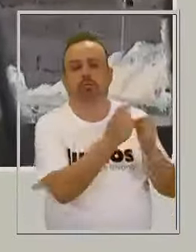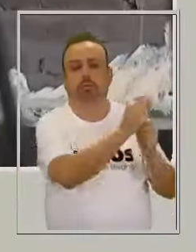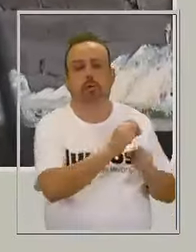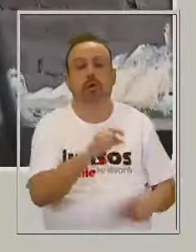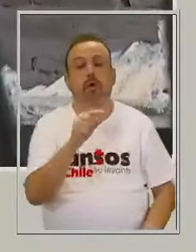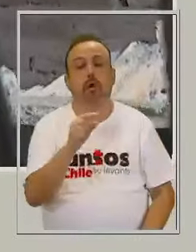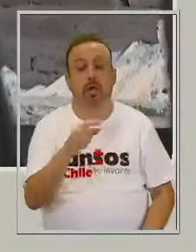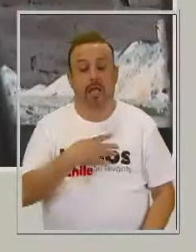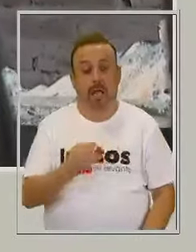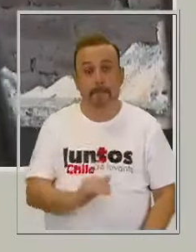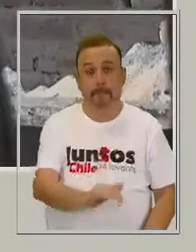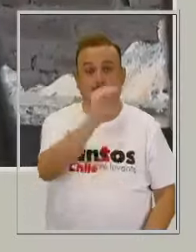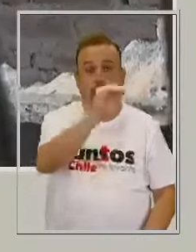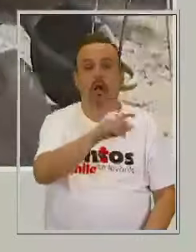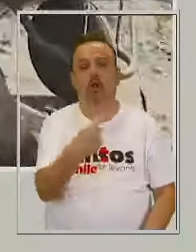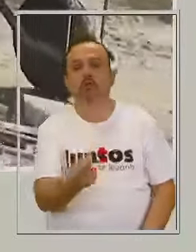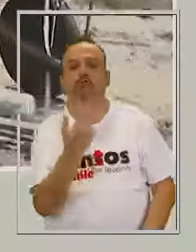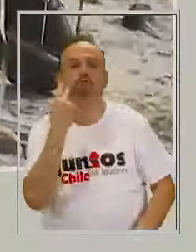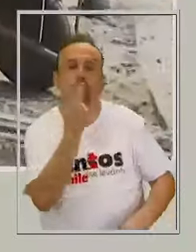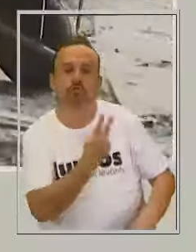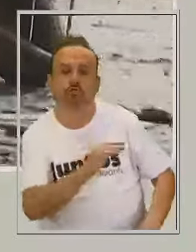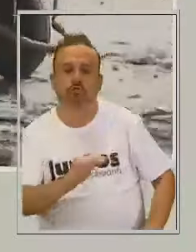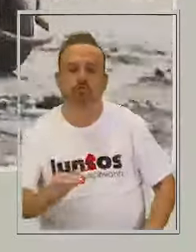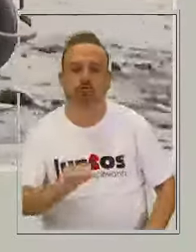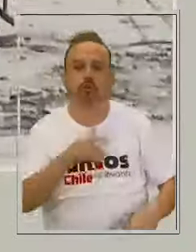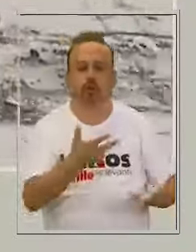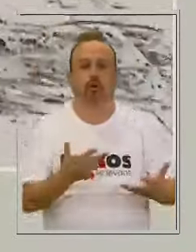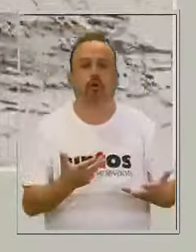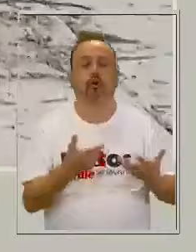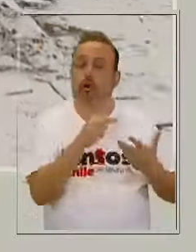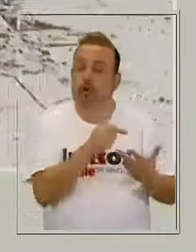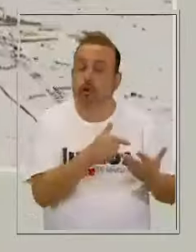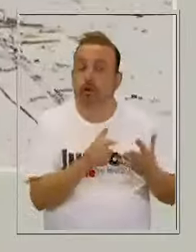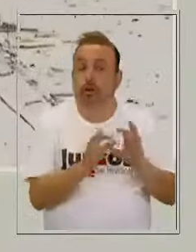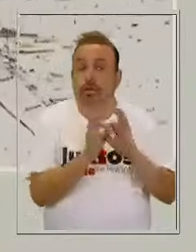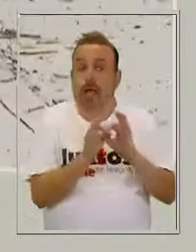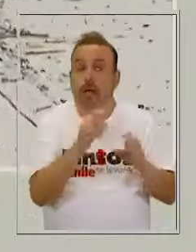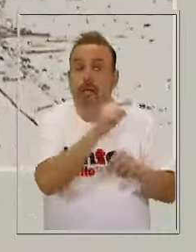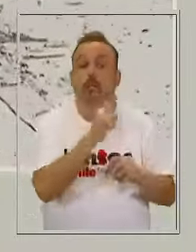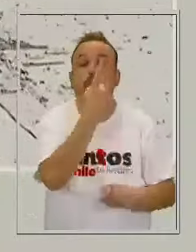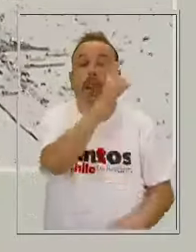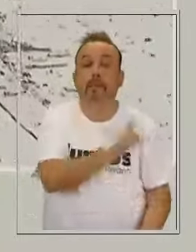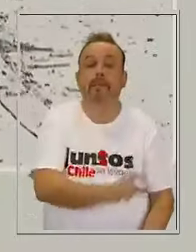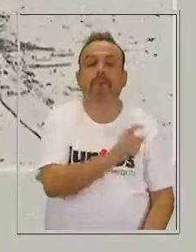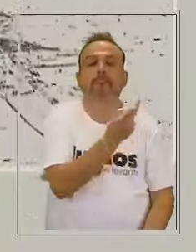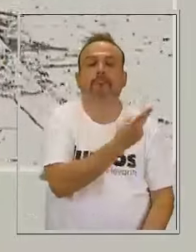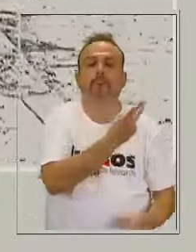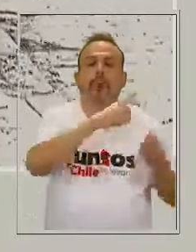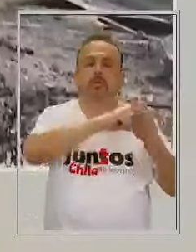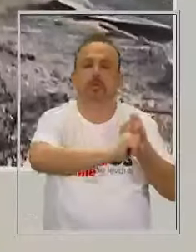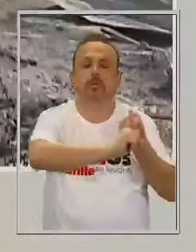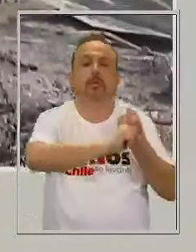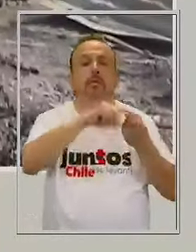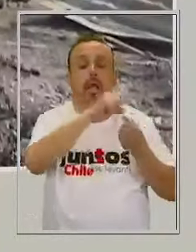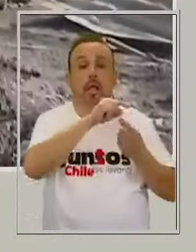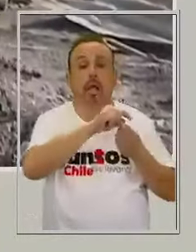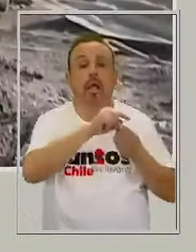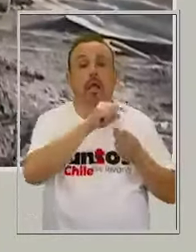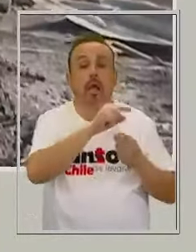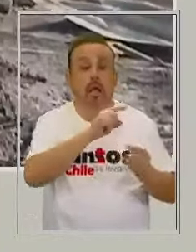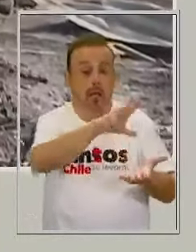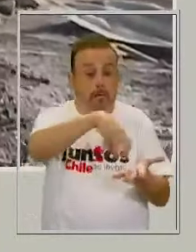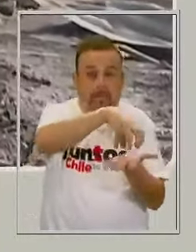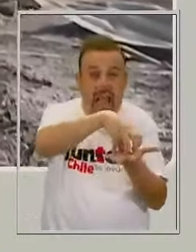dos chiquititos, claro, se subieron a un auto. Ellos, gracias a una persona, una pareja que encontraron ahí en la